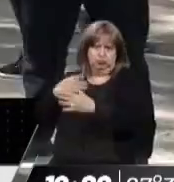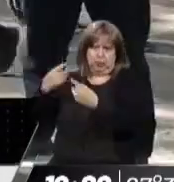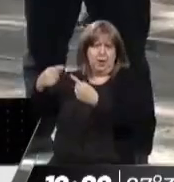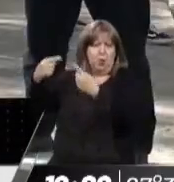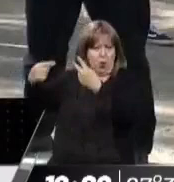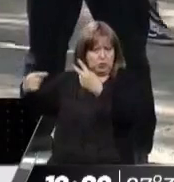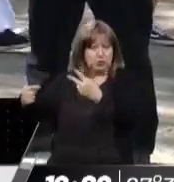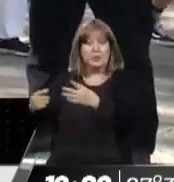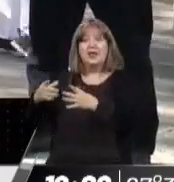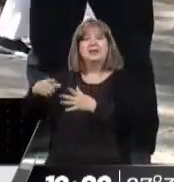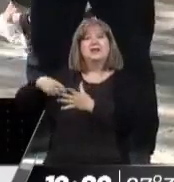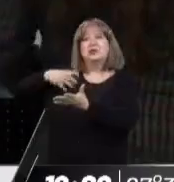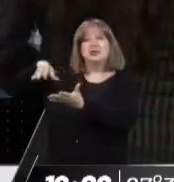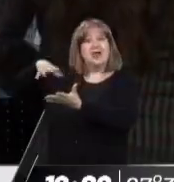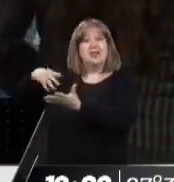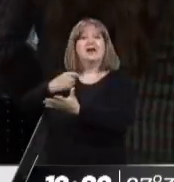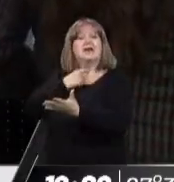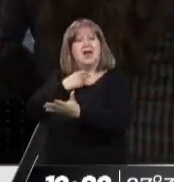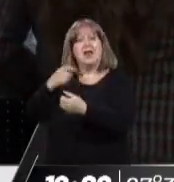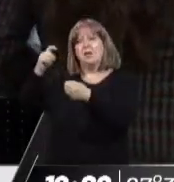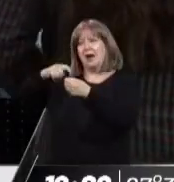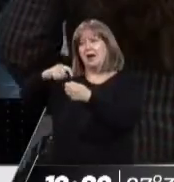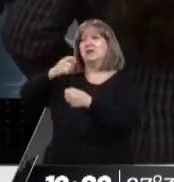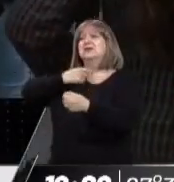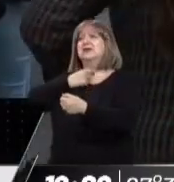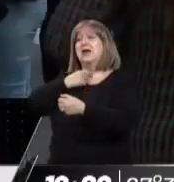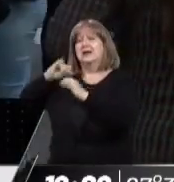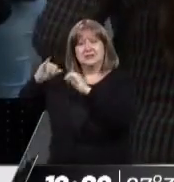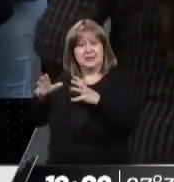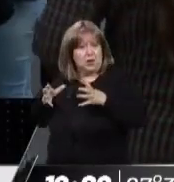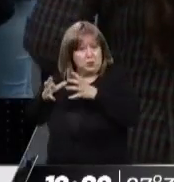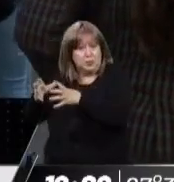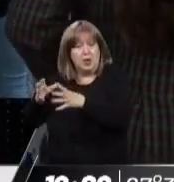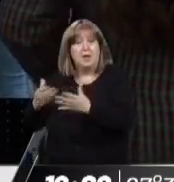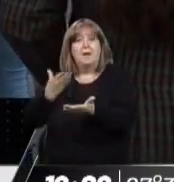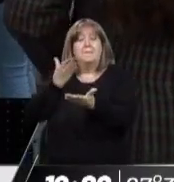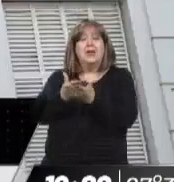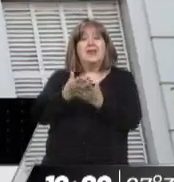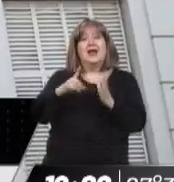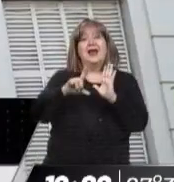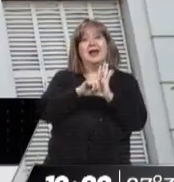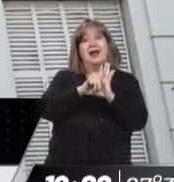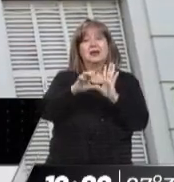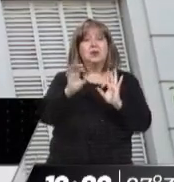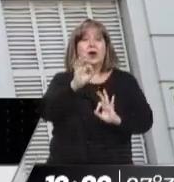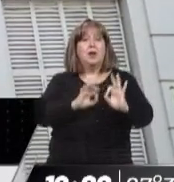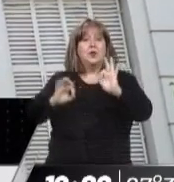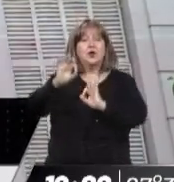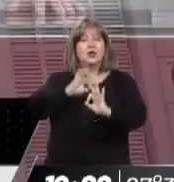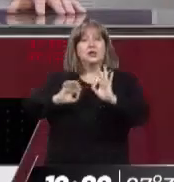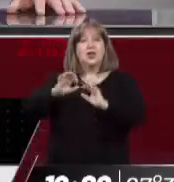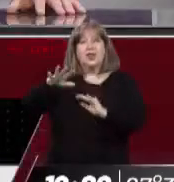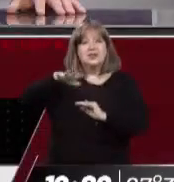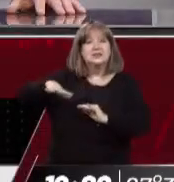hay consenso social. La comunidad malargüina quiere minería. Por eso llega a la legislatura con este proyecto de